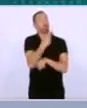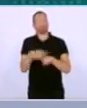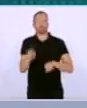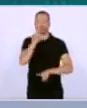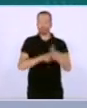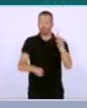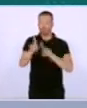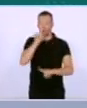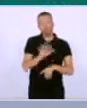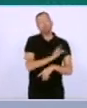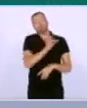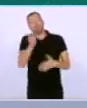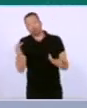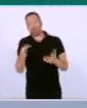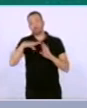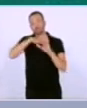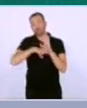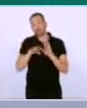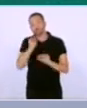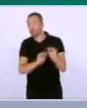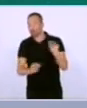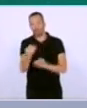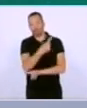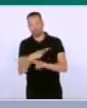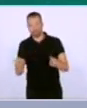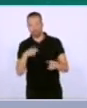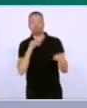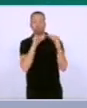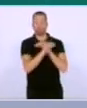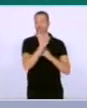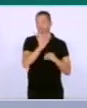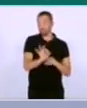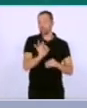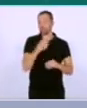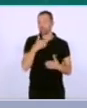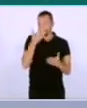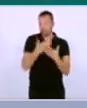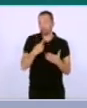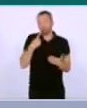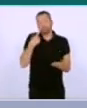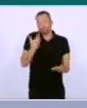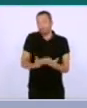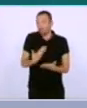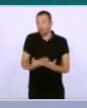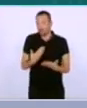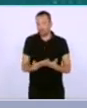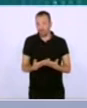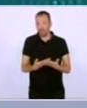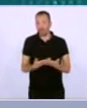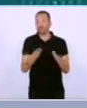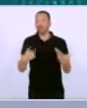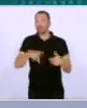planteamos soluciones distintas y me vuelvo a remitir a la evidencia lo que se ha planteado en España no funciona